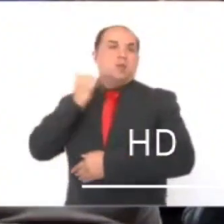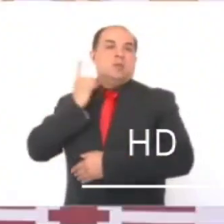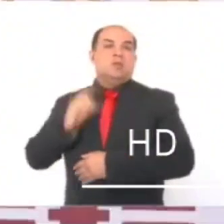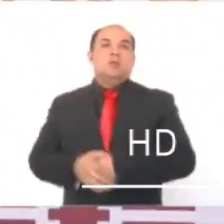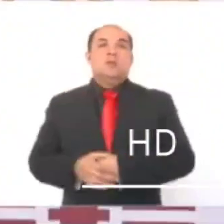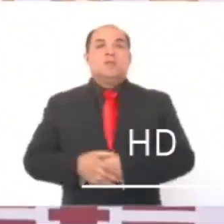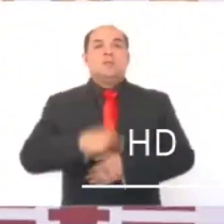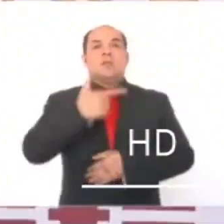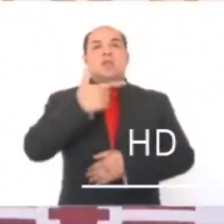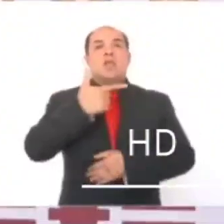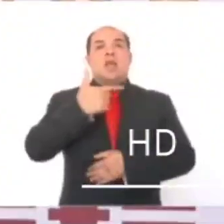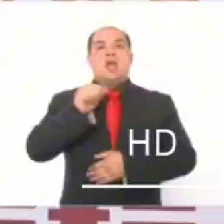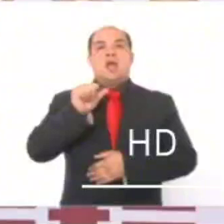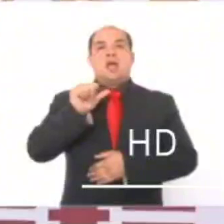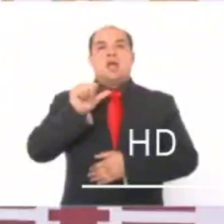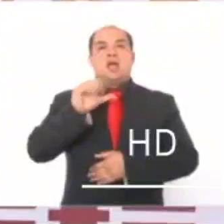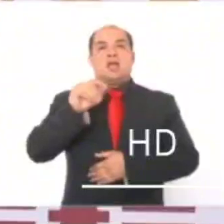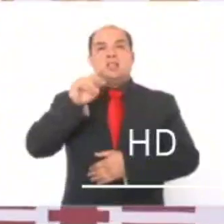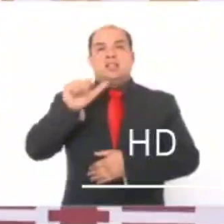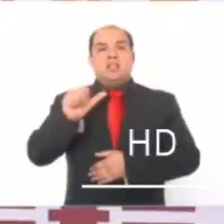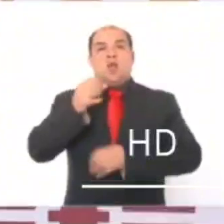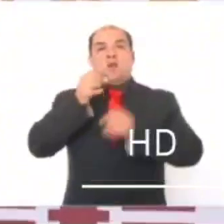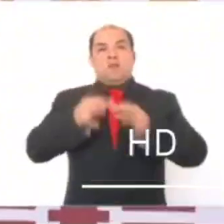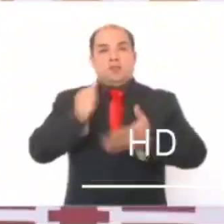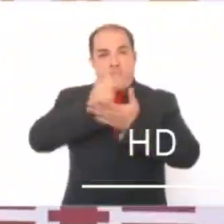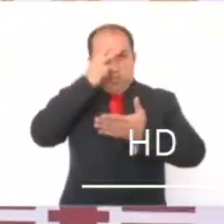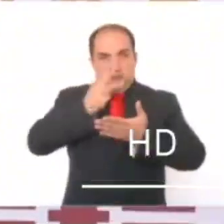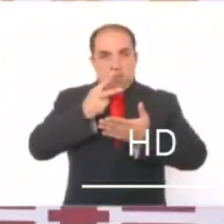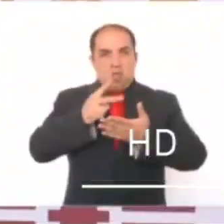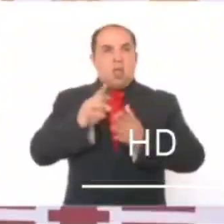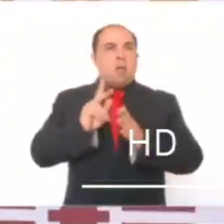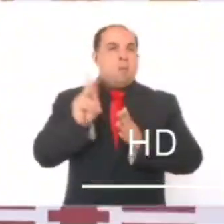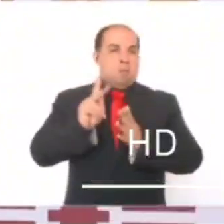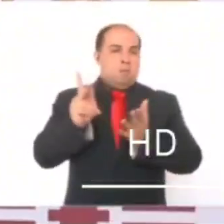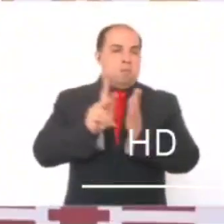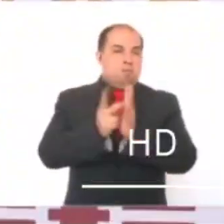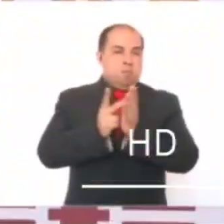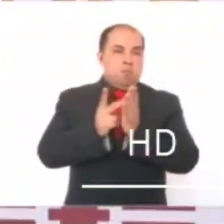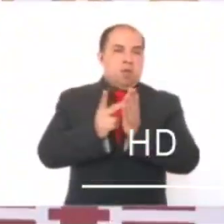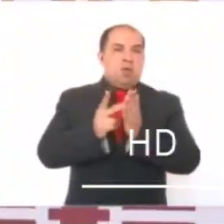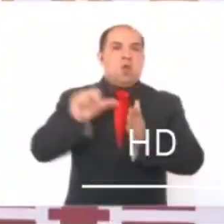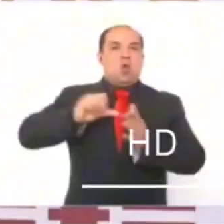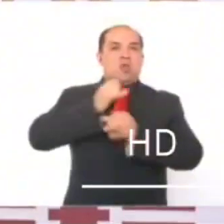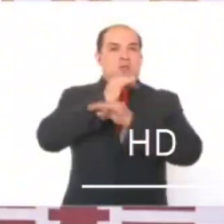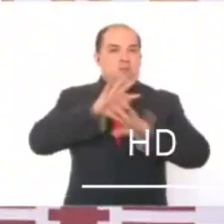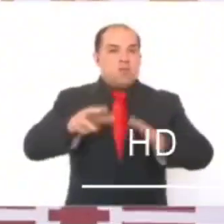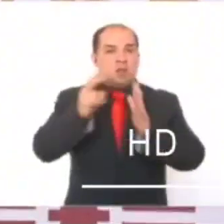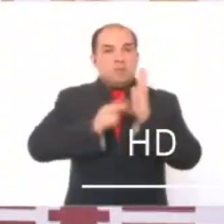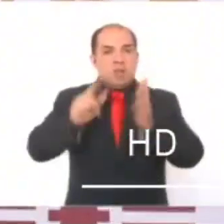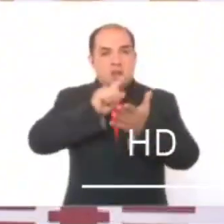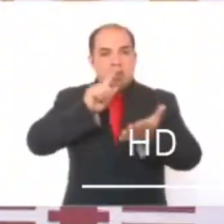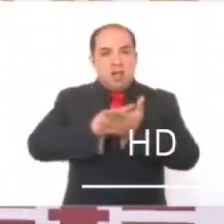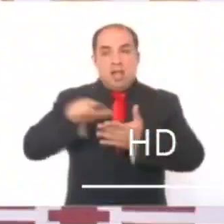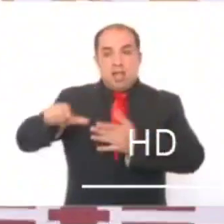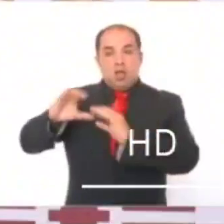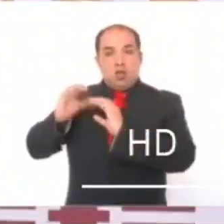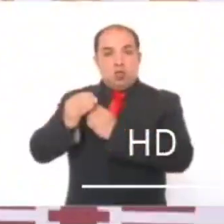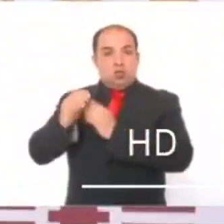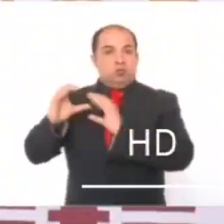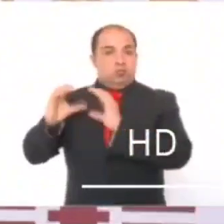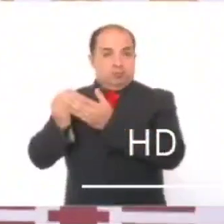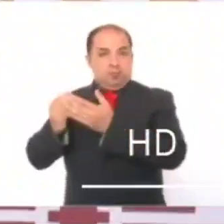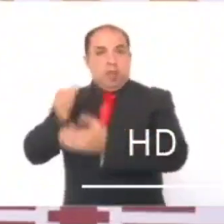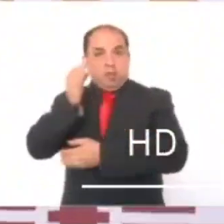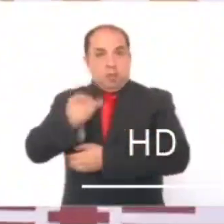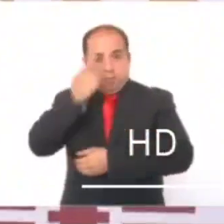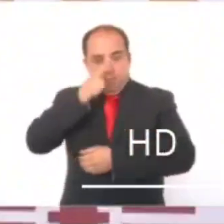Ciudad de México ha publicado el día de hoy las reformas que nuestro Congreso aprobó para enfrentar